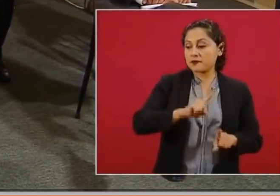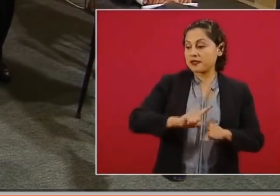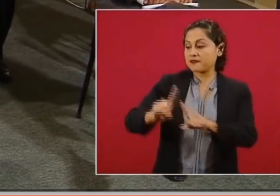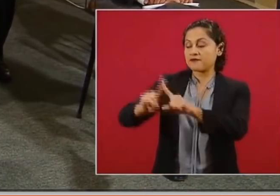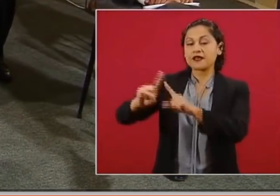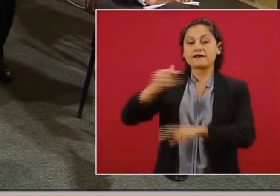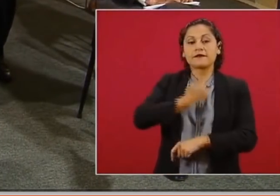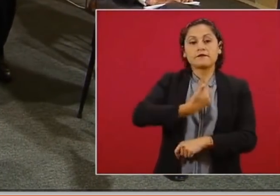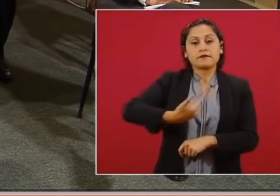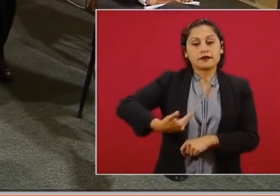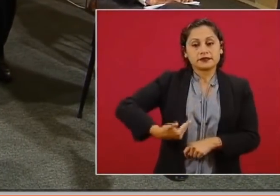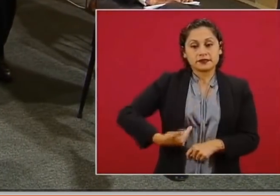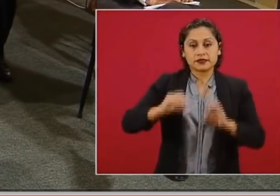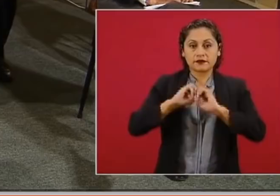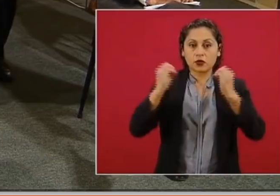organismos